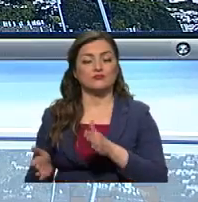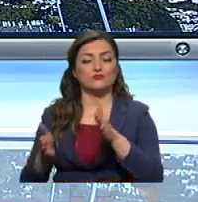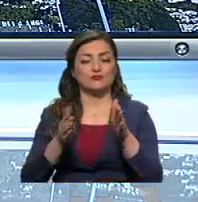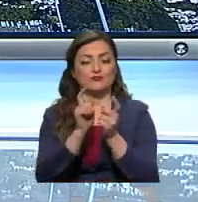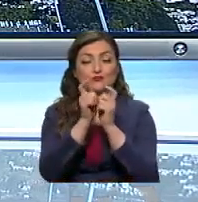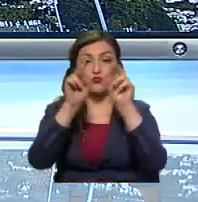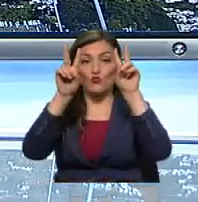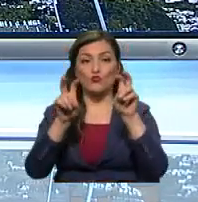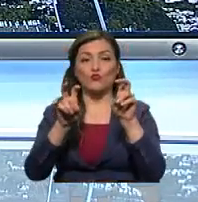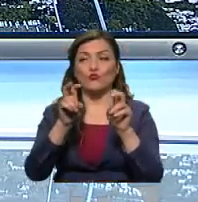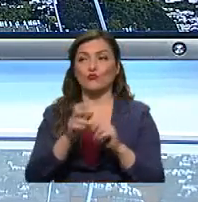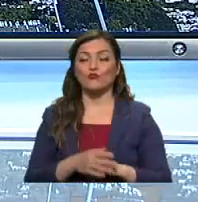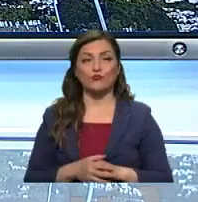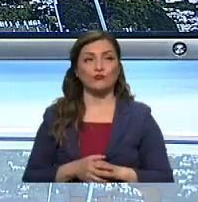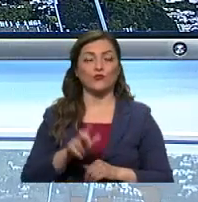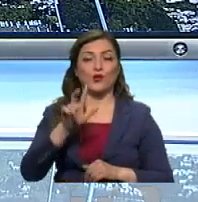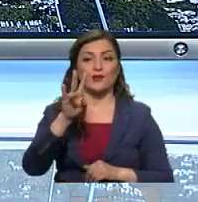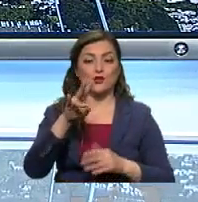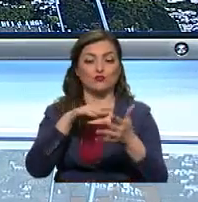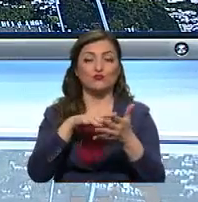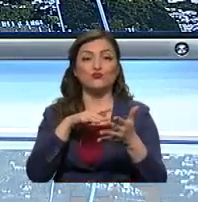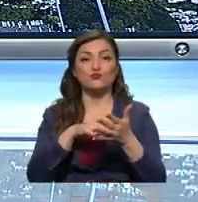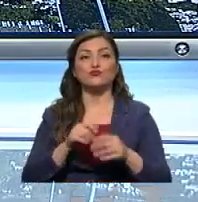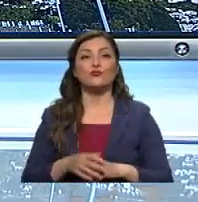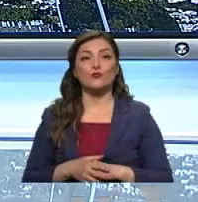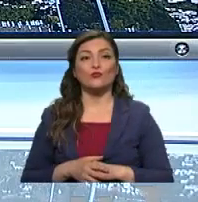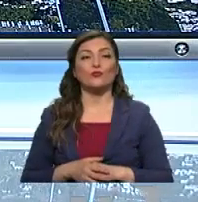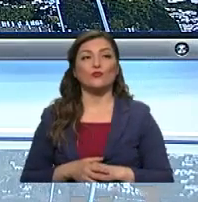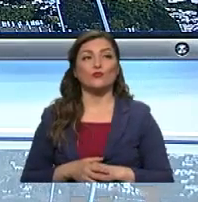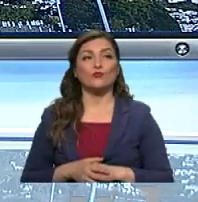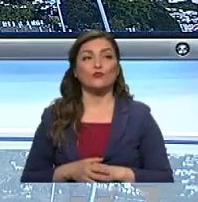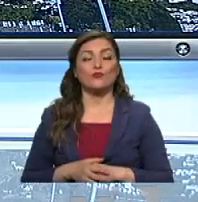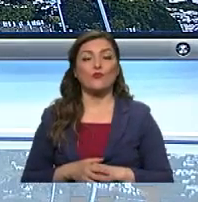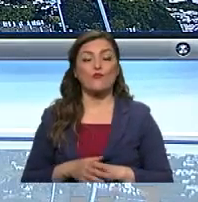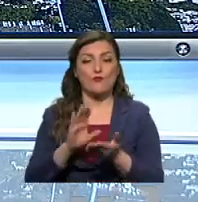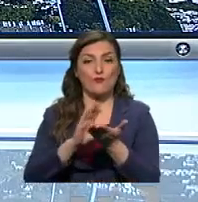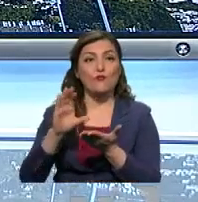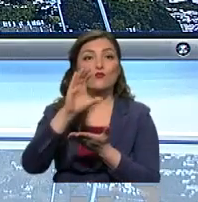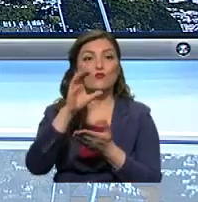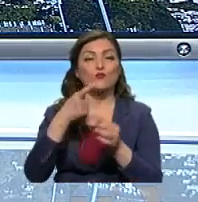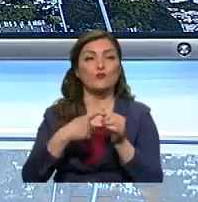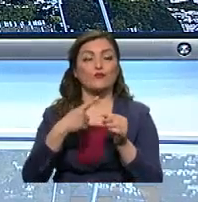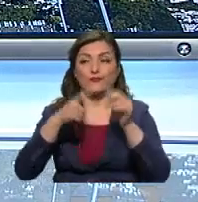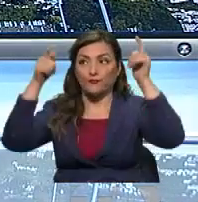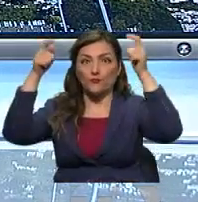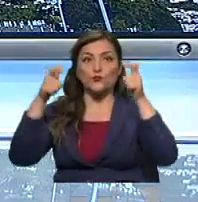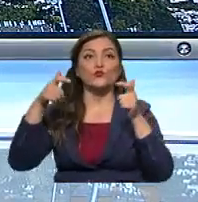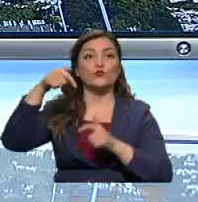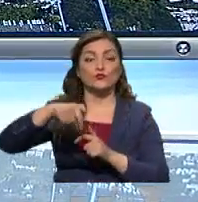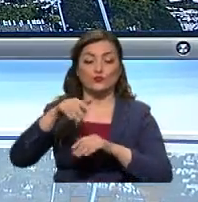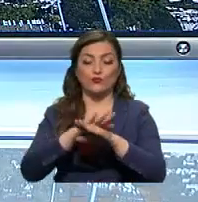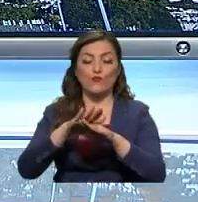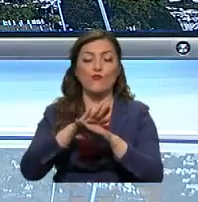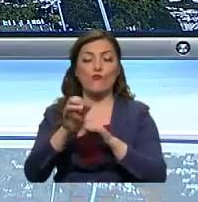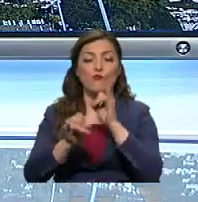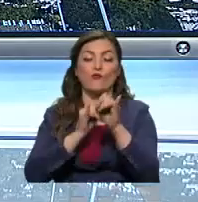para contarles que 27 estudiantes de la unidad educativa Jacques de Croix de Quito se graduarán hoy del